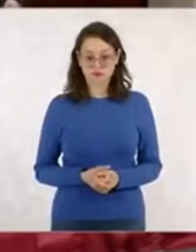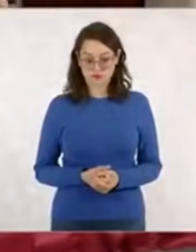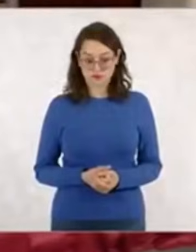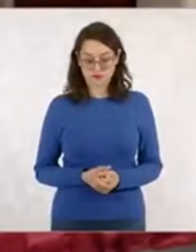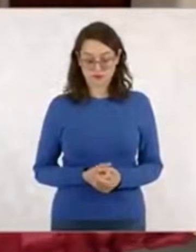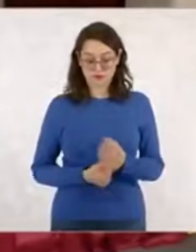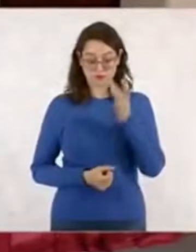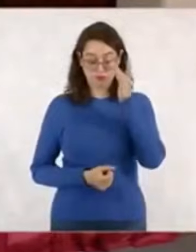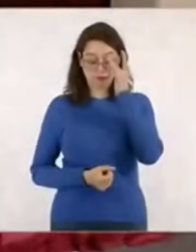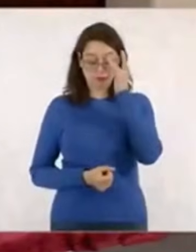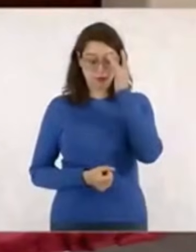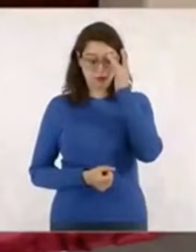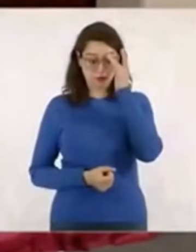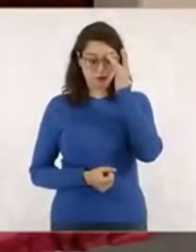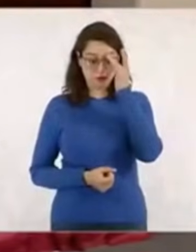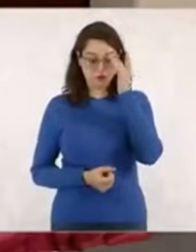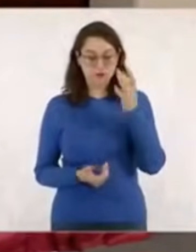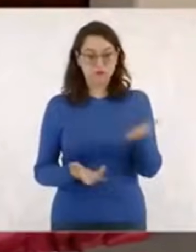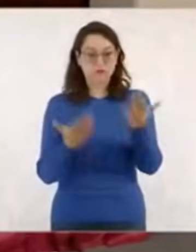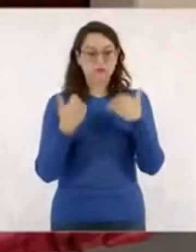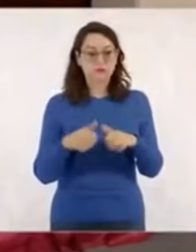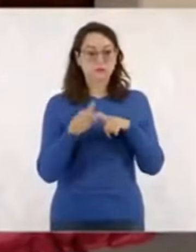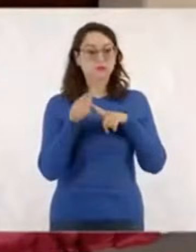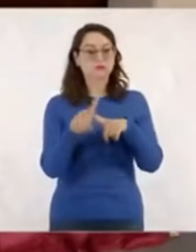¿Quién continúa?